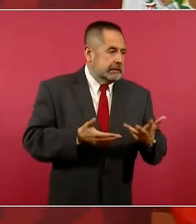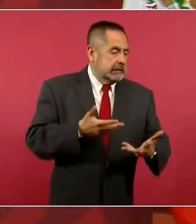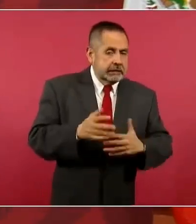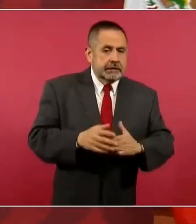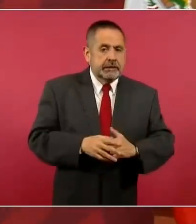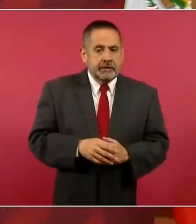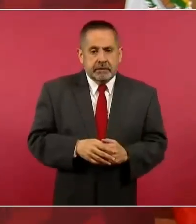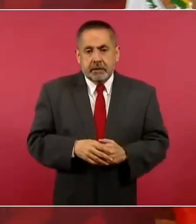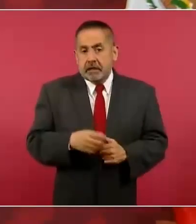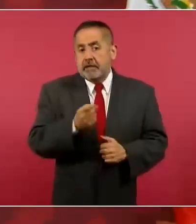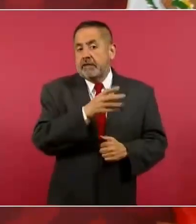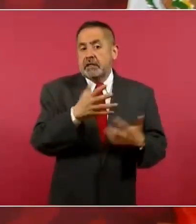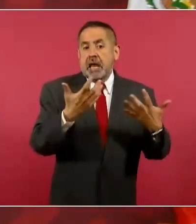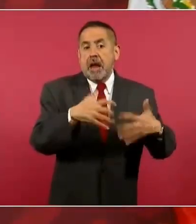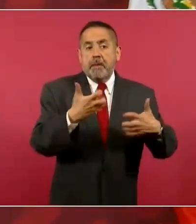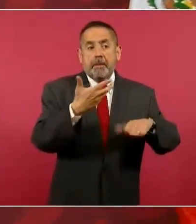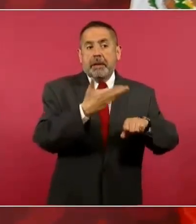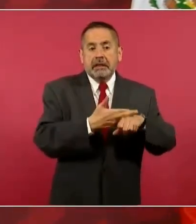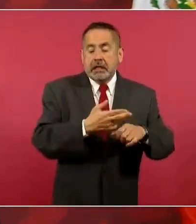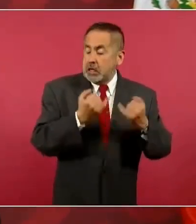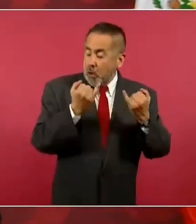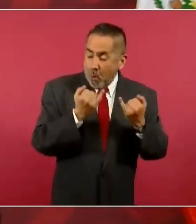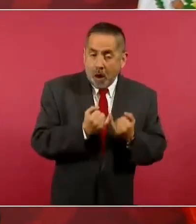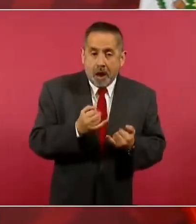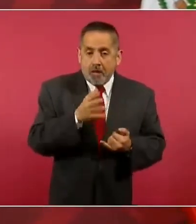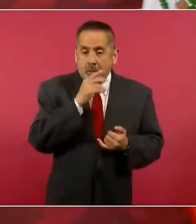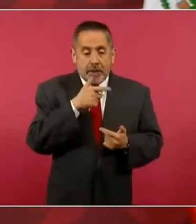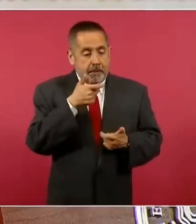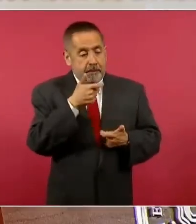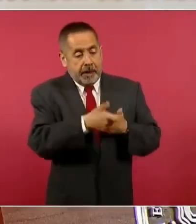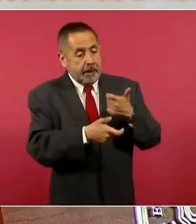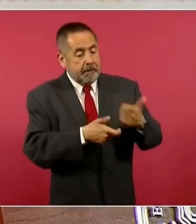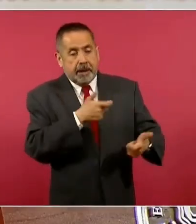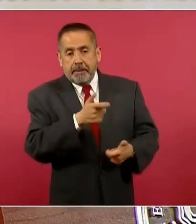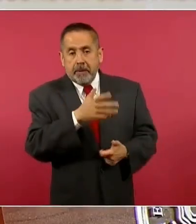y empresas que tampoco podían pagar.